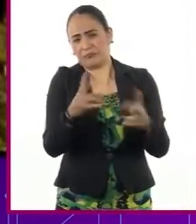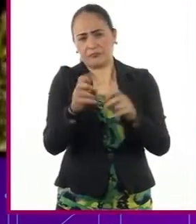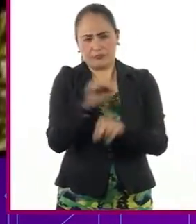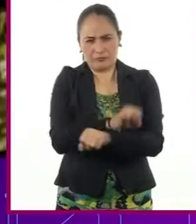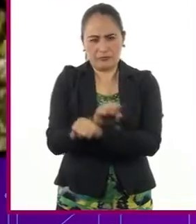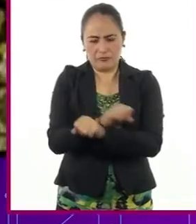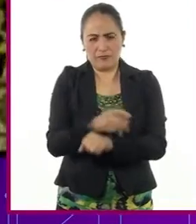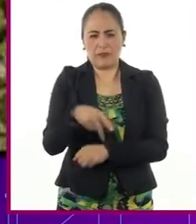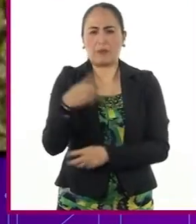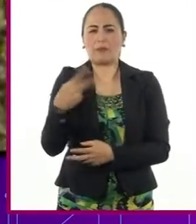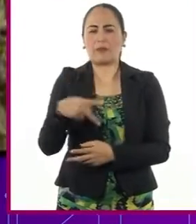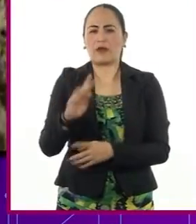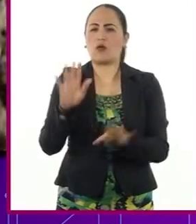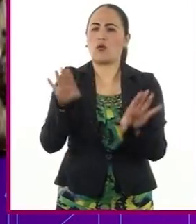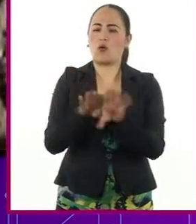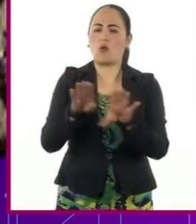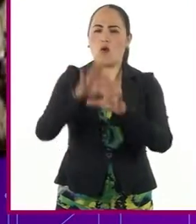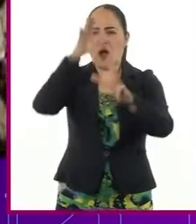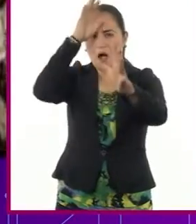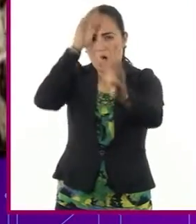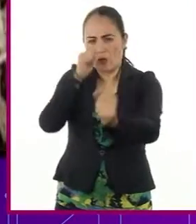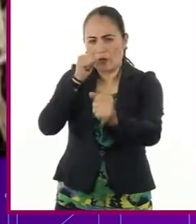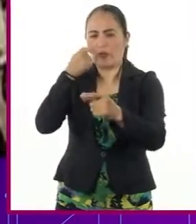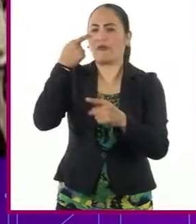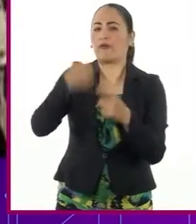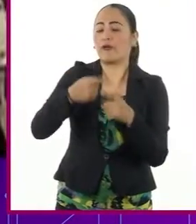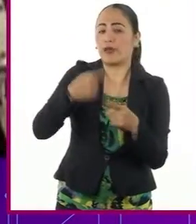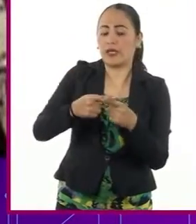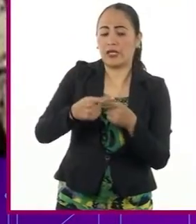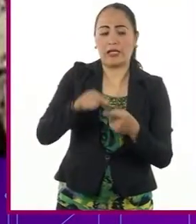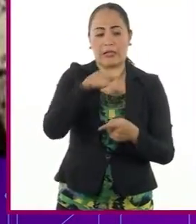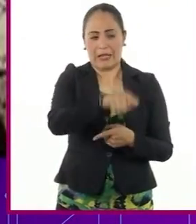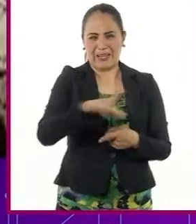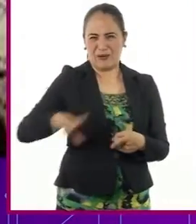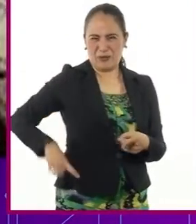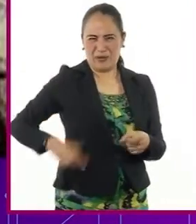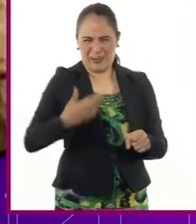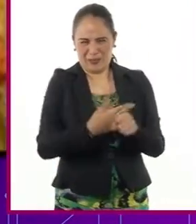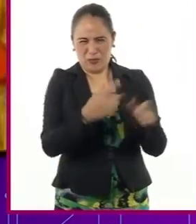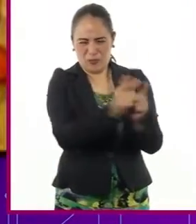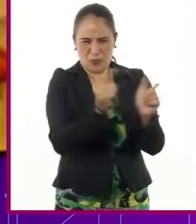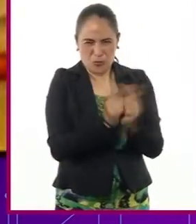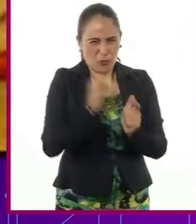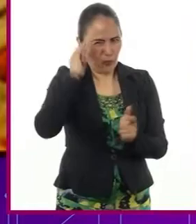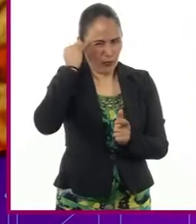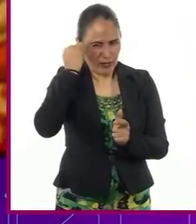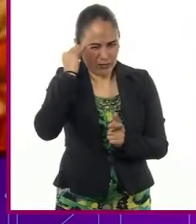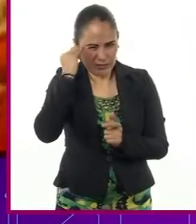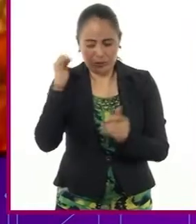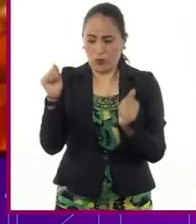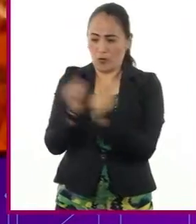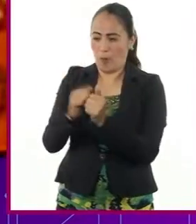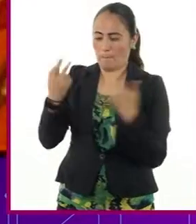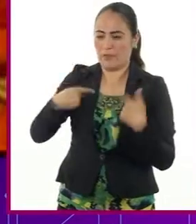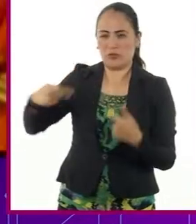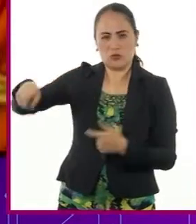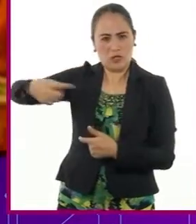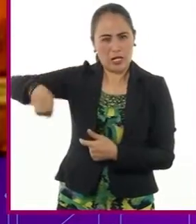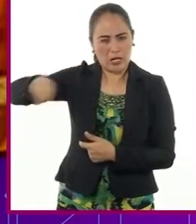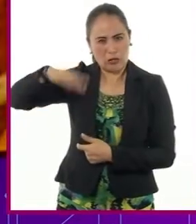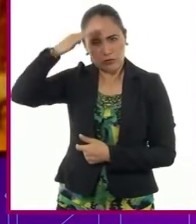se arreglaba, era un arreglo directo entre el encomendero y los